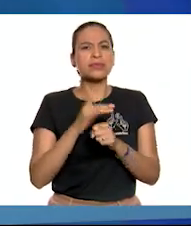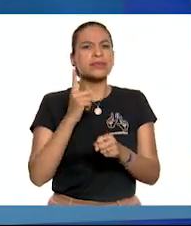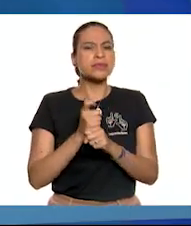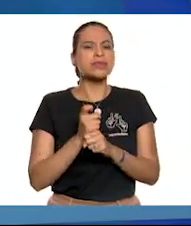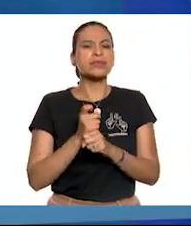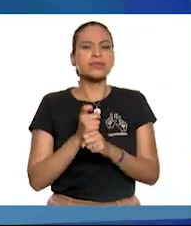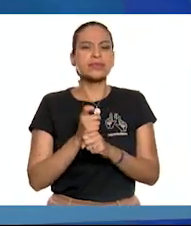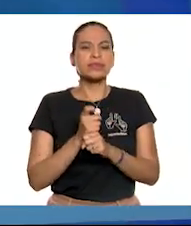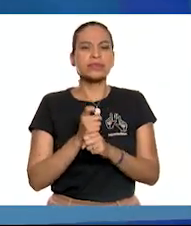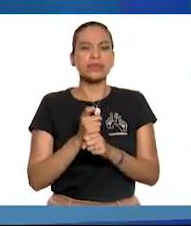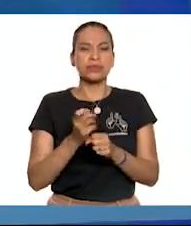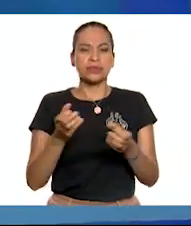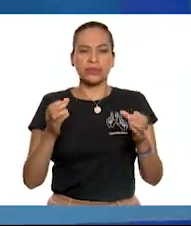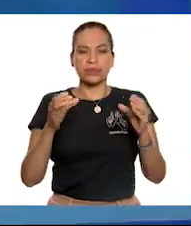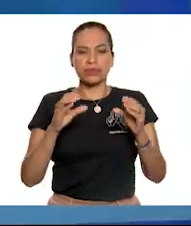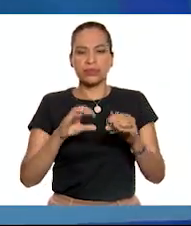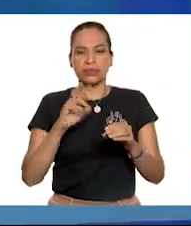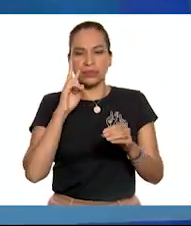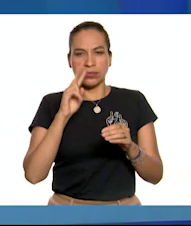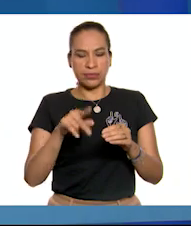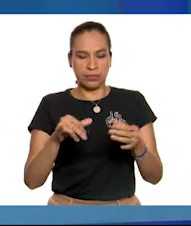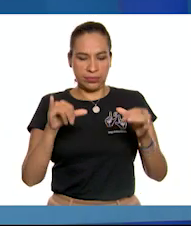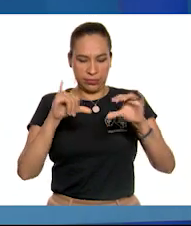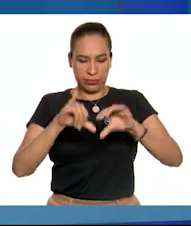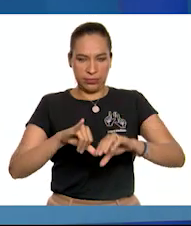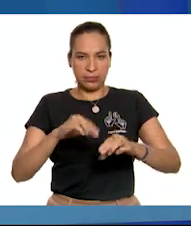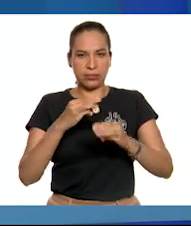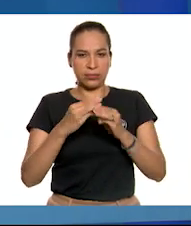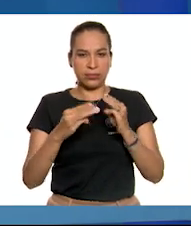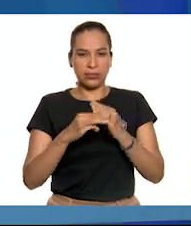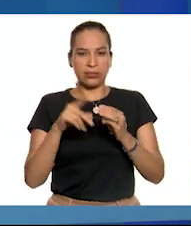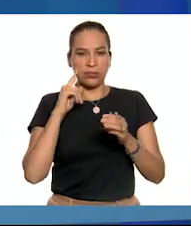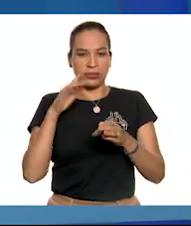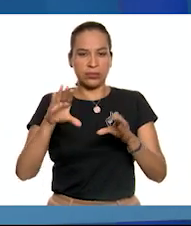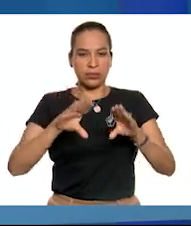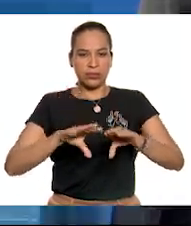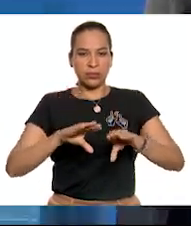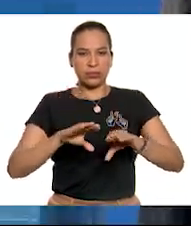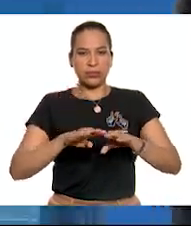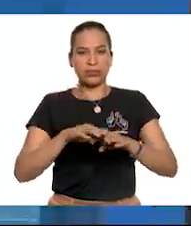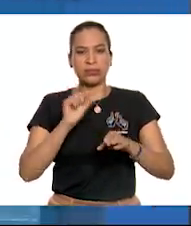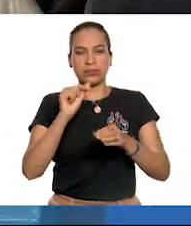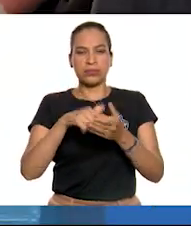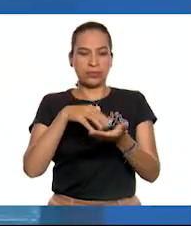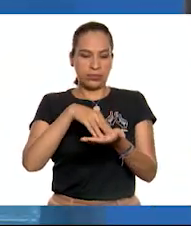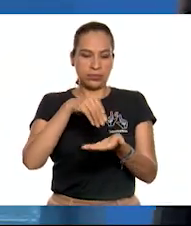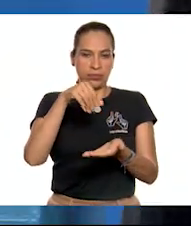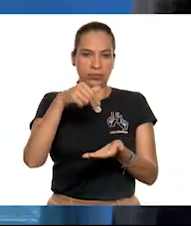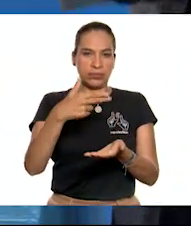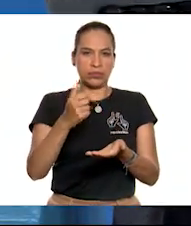es mezclar. Unir, sí, exactamente, los vamos materiales, a vamos mezclar. A mezclarlos. Ponemos un poquito de harina.